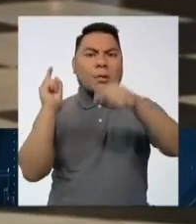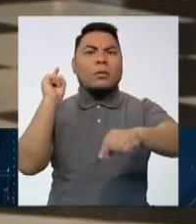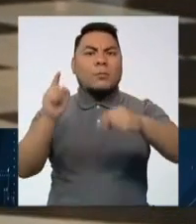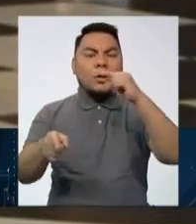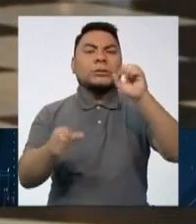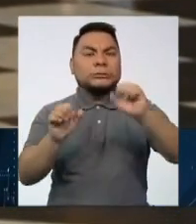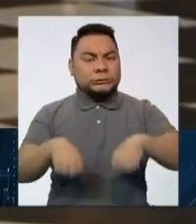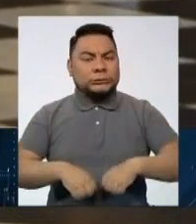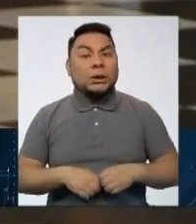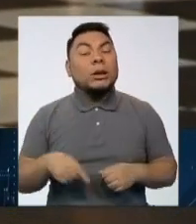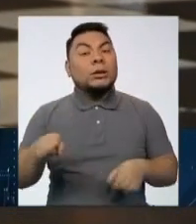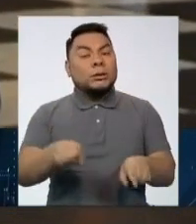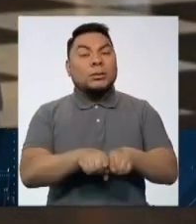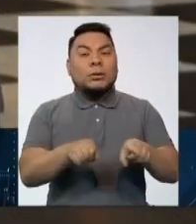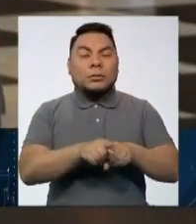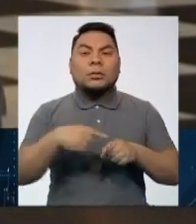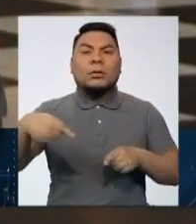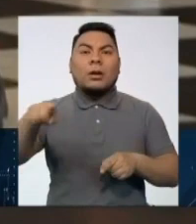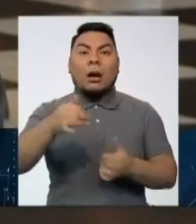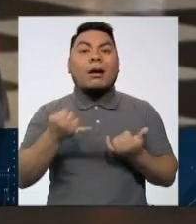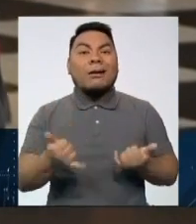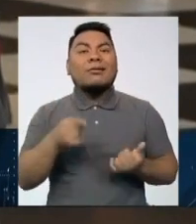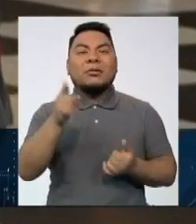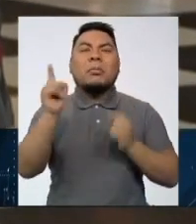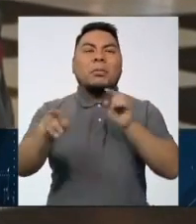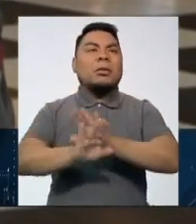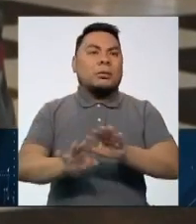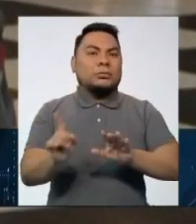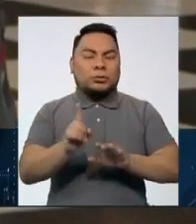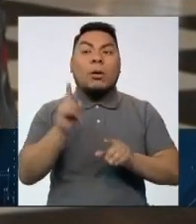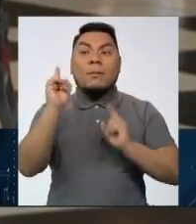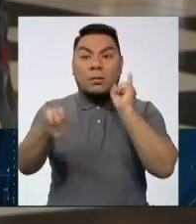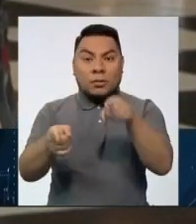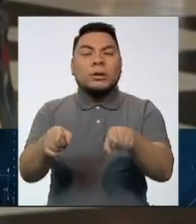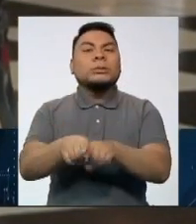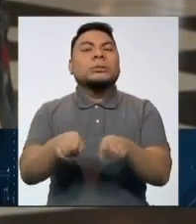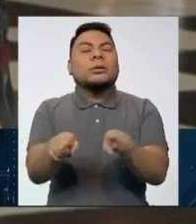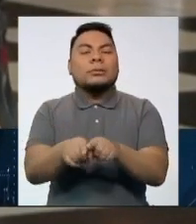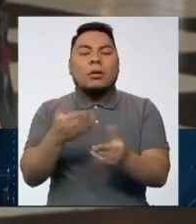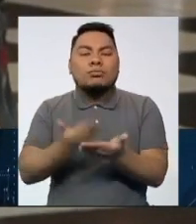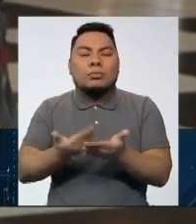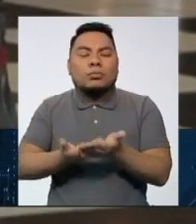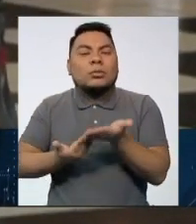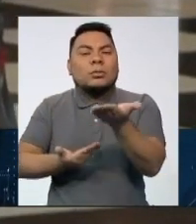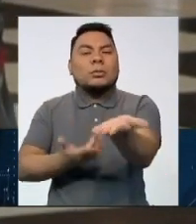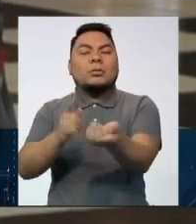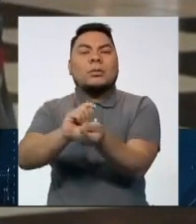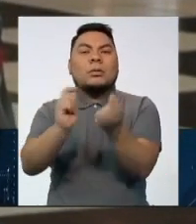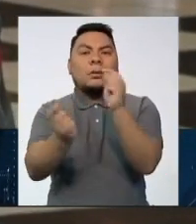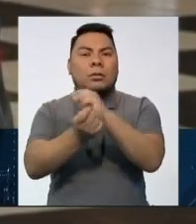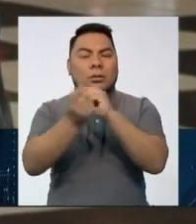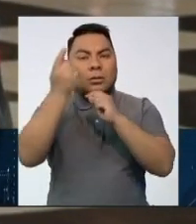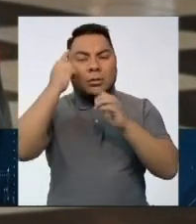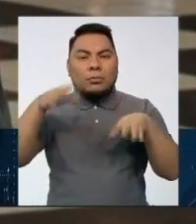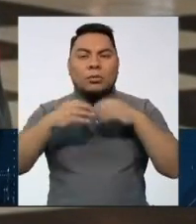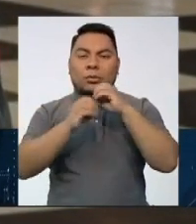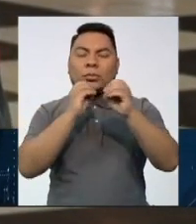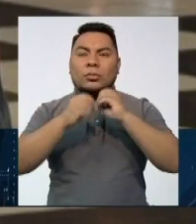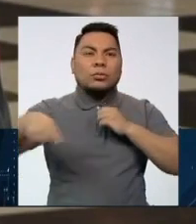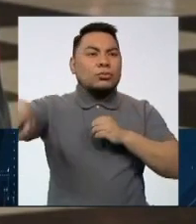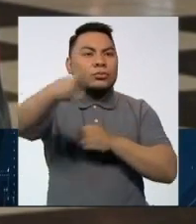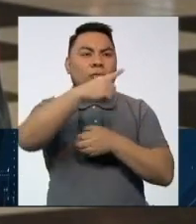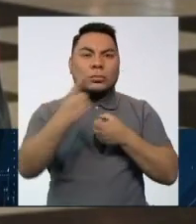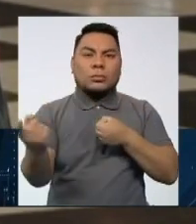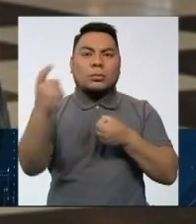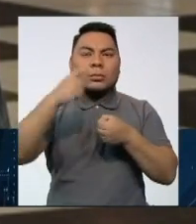Estamos llamados a presentar propuestas de acción que incluyan la participación activa de